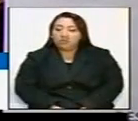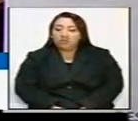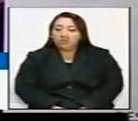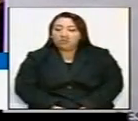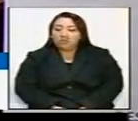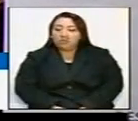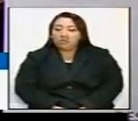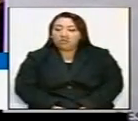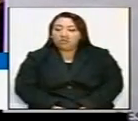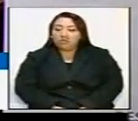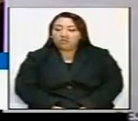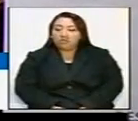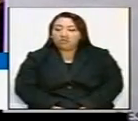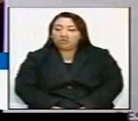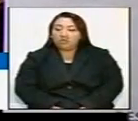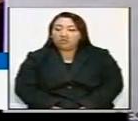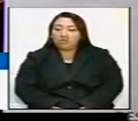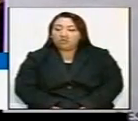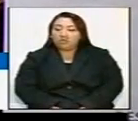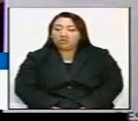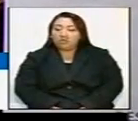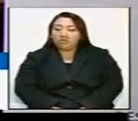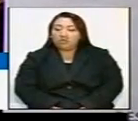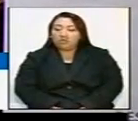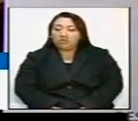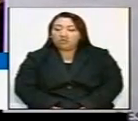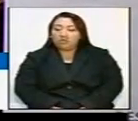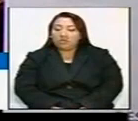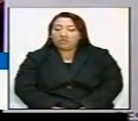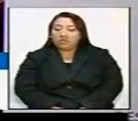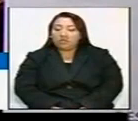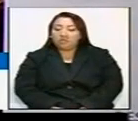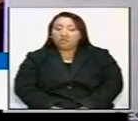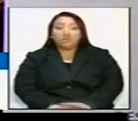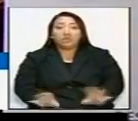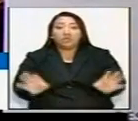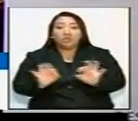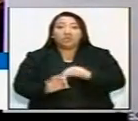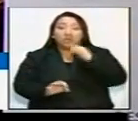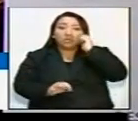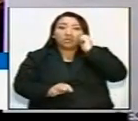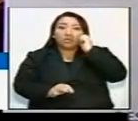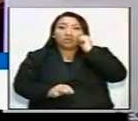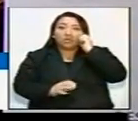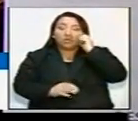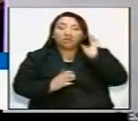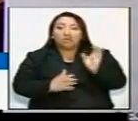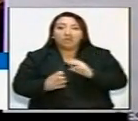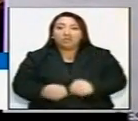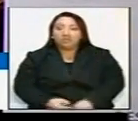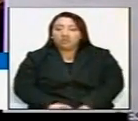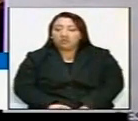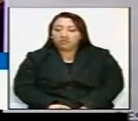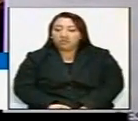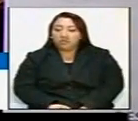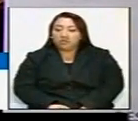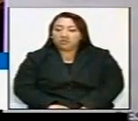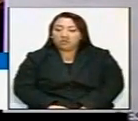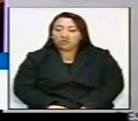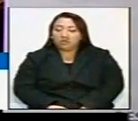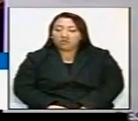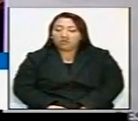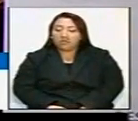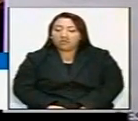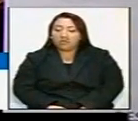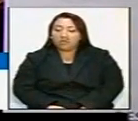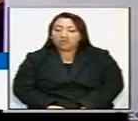repente se anunciaba al público sin ninguna preparación sobre una reforma, sin ninguna